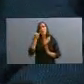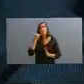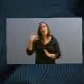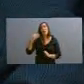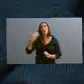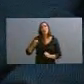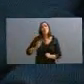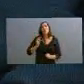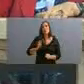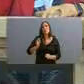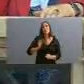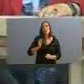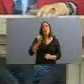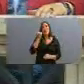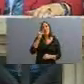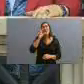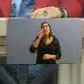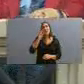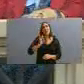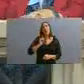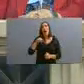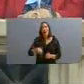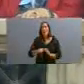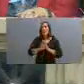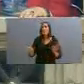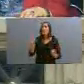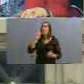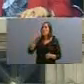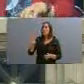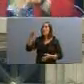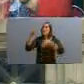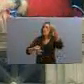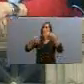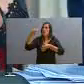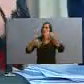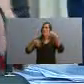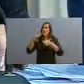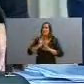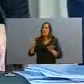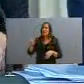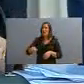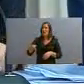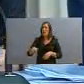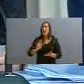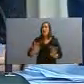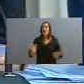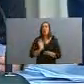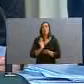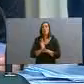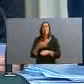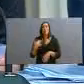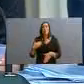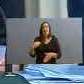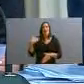30 y pico finalmente, ven los juicios que se llevan adelante. Hemos hecho un gran adelanto en materia de derechos